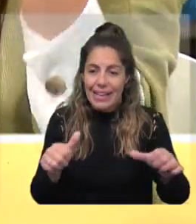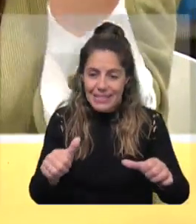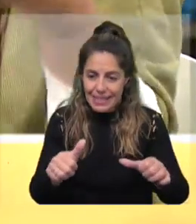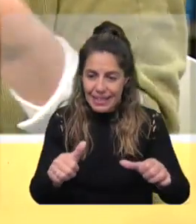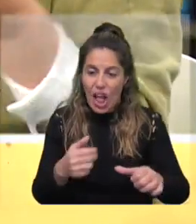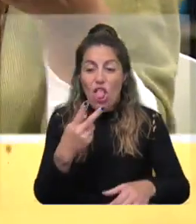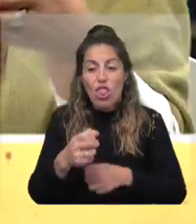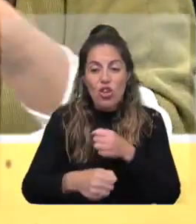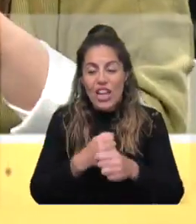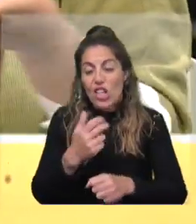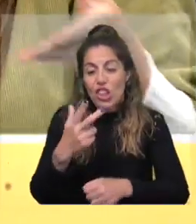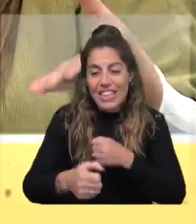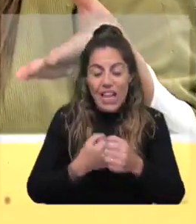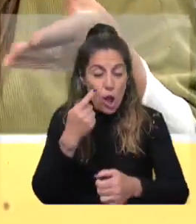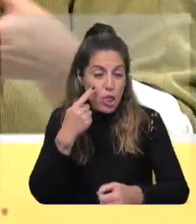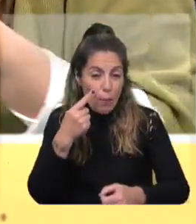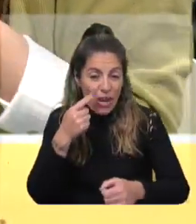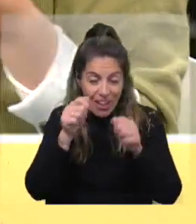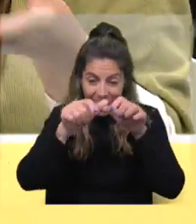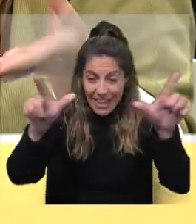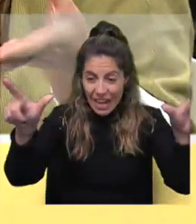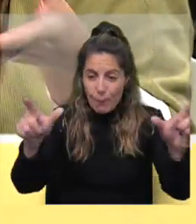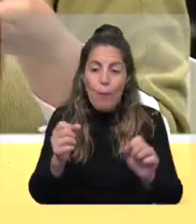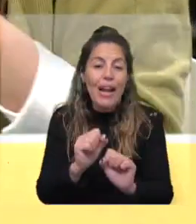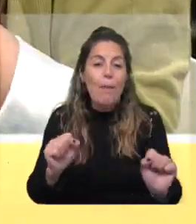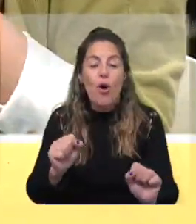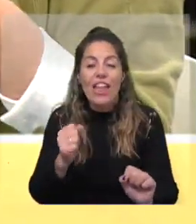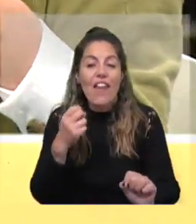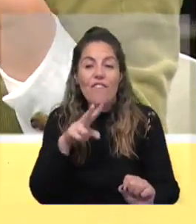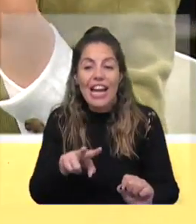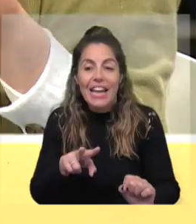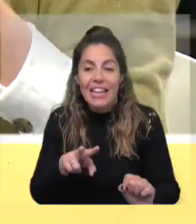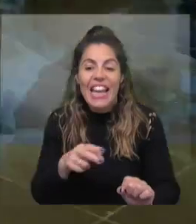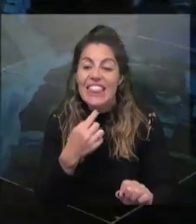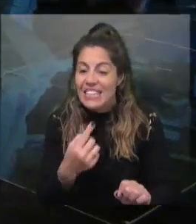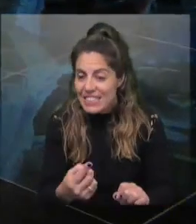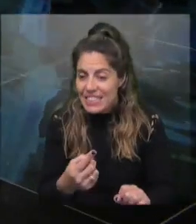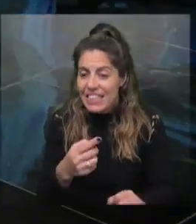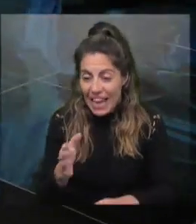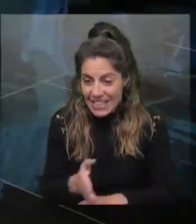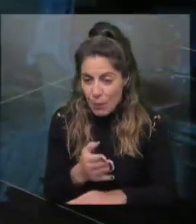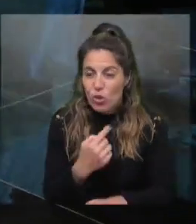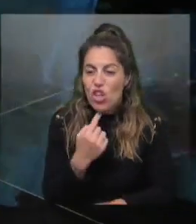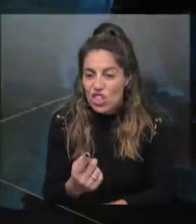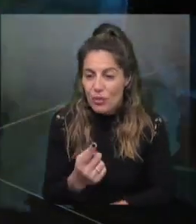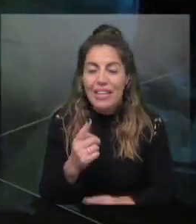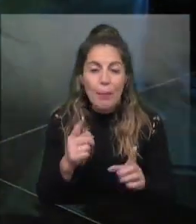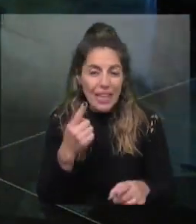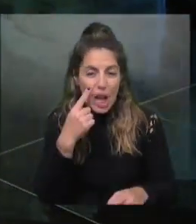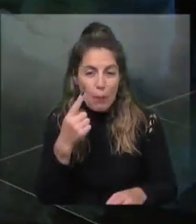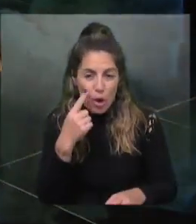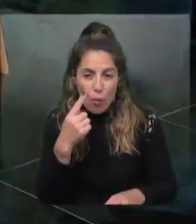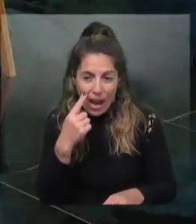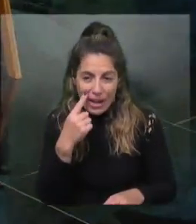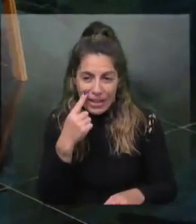que 2 años, 3 años de pruebas de campo como para poder también decir que ese producto sirve. Tenés que probar la inocuidad y eso es